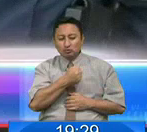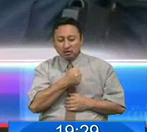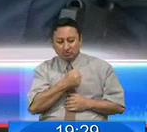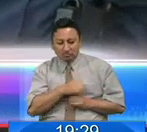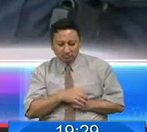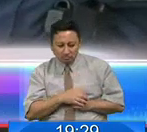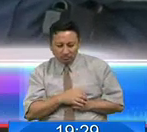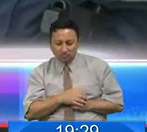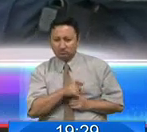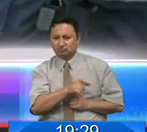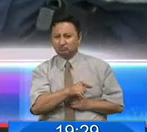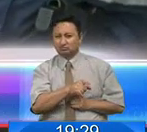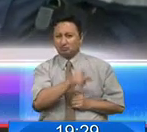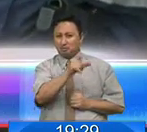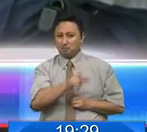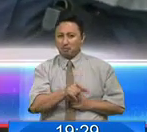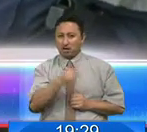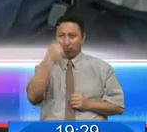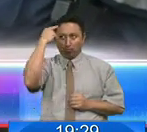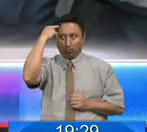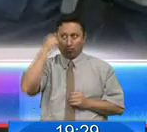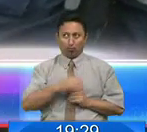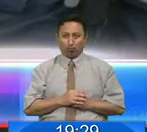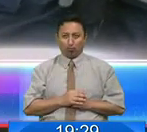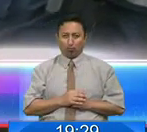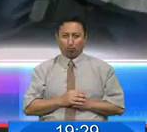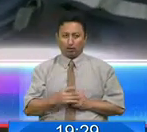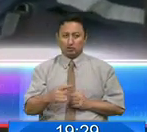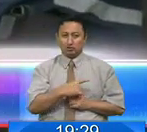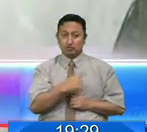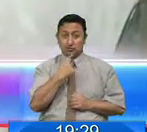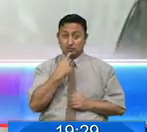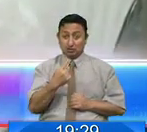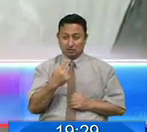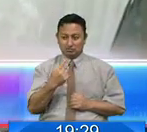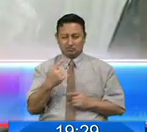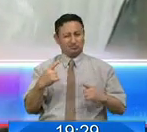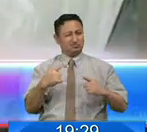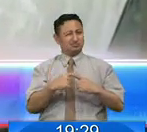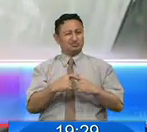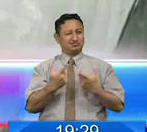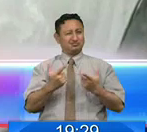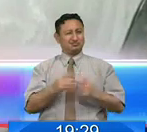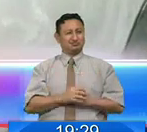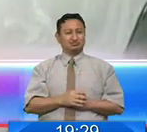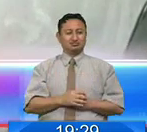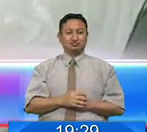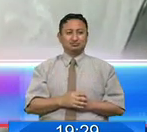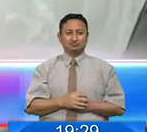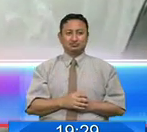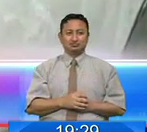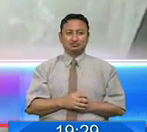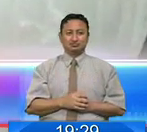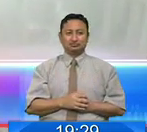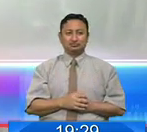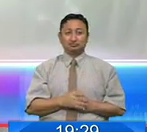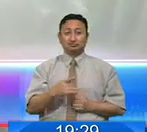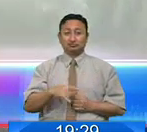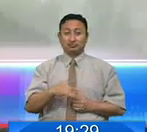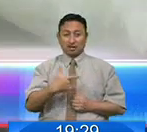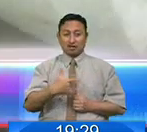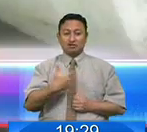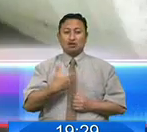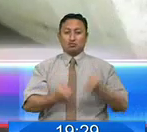determinar que no tenía cierta coherencia las lo que indicaban los ciudadanos que se encontraban en el vehículo por lo cual se